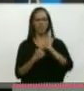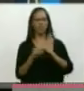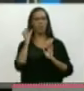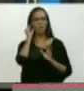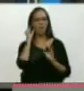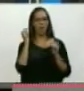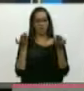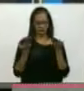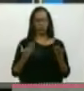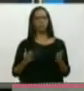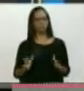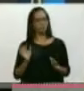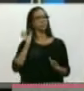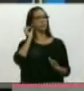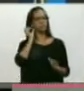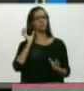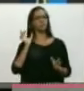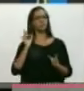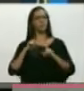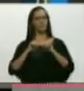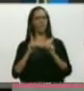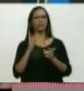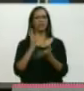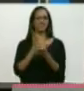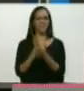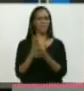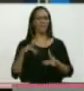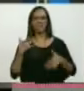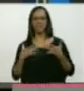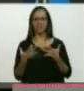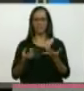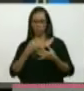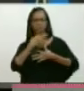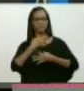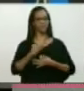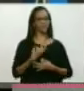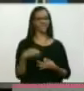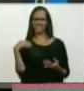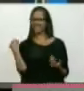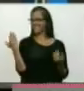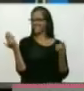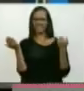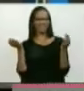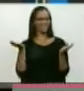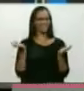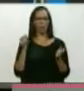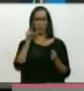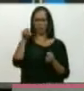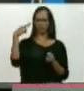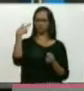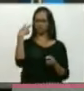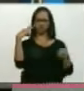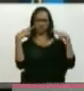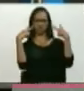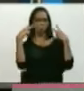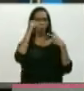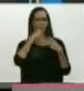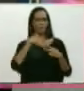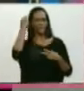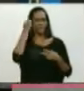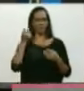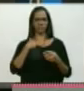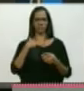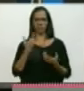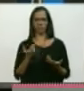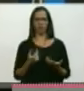femenina. Siempre en los eventos iba bien vestida, bien coqueta, y la gente pensaba que era, los hombres pensaban que yo era la que iba